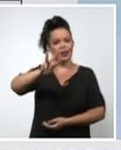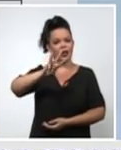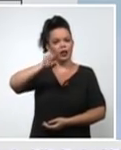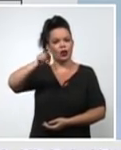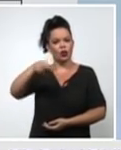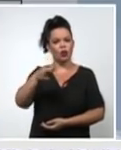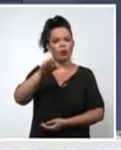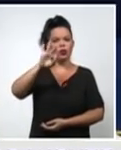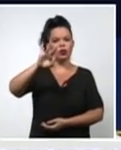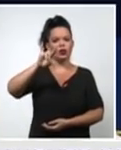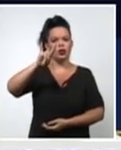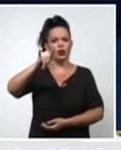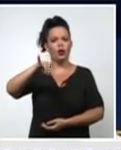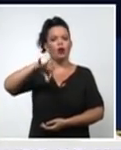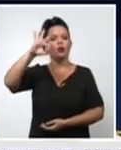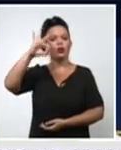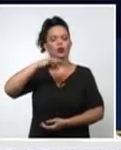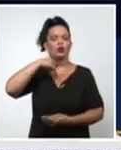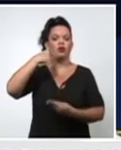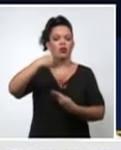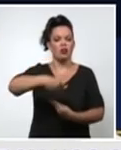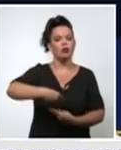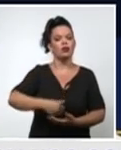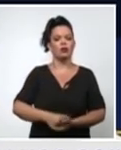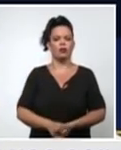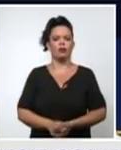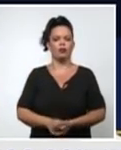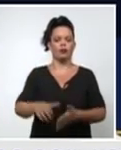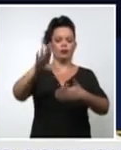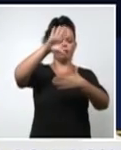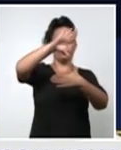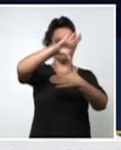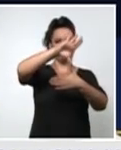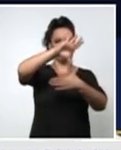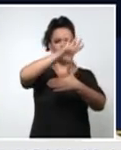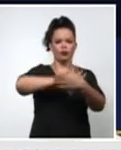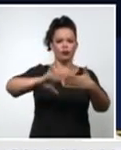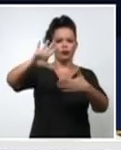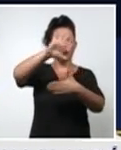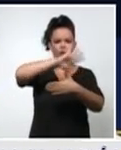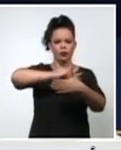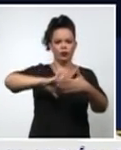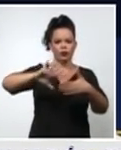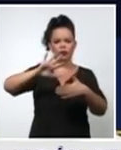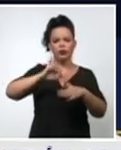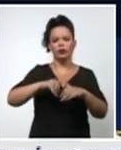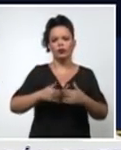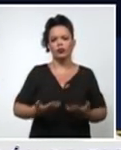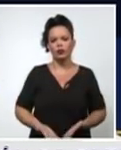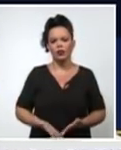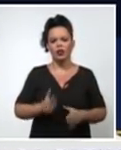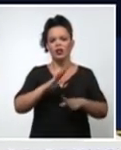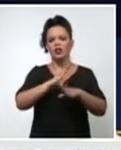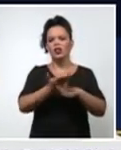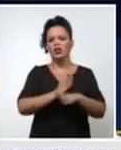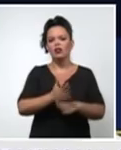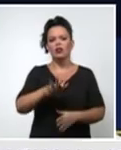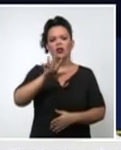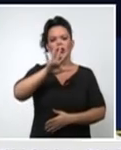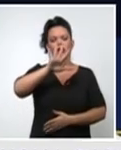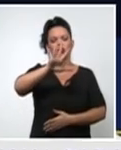3,89%. La región de las Américas, que ya representa el 53,99%,